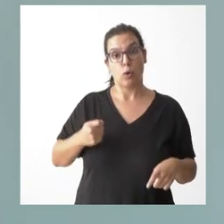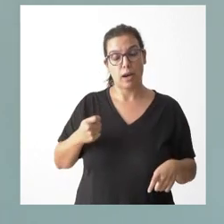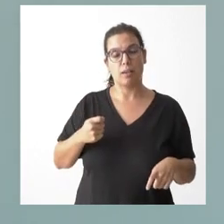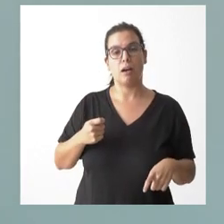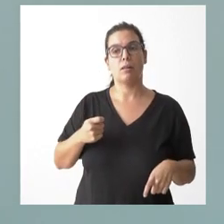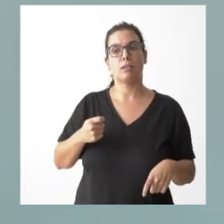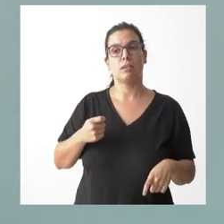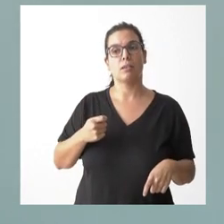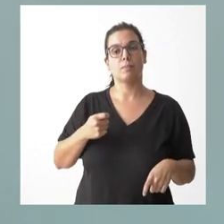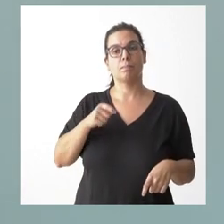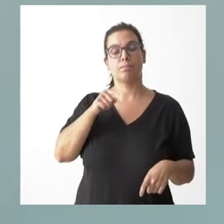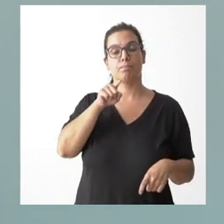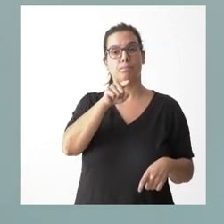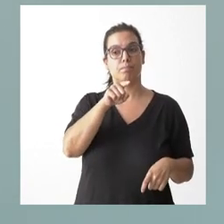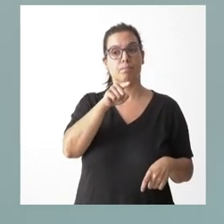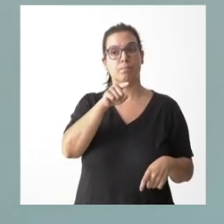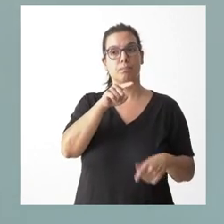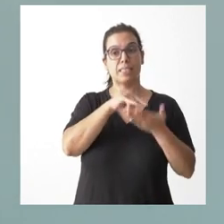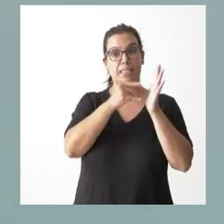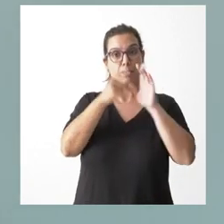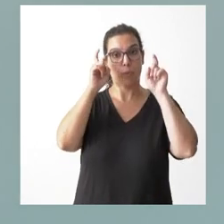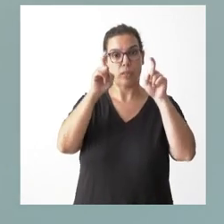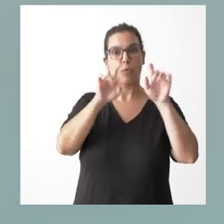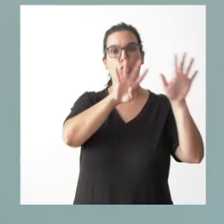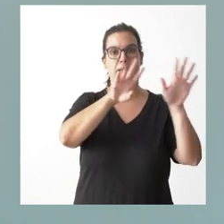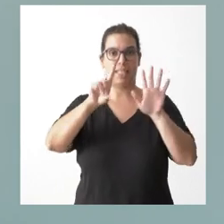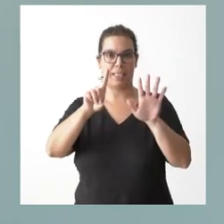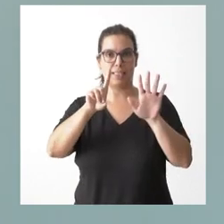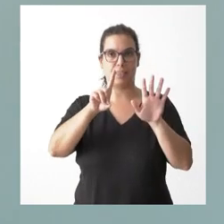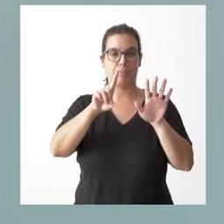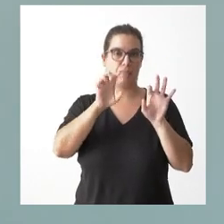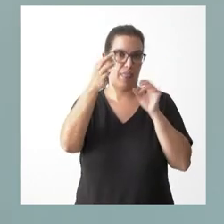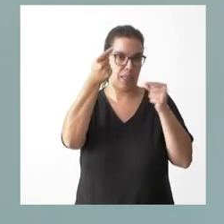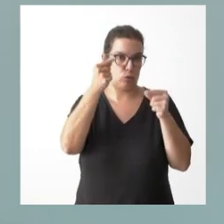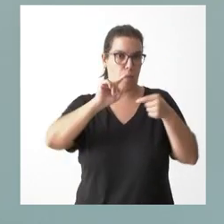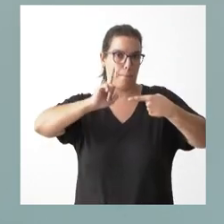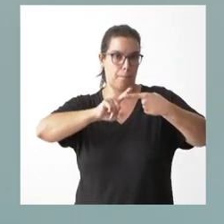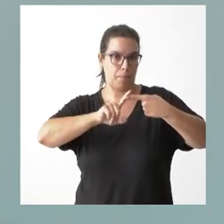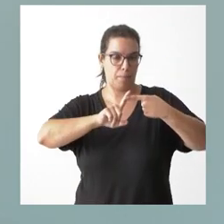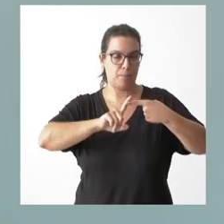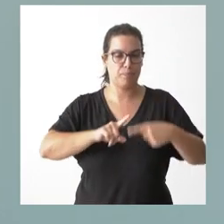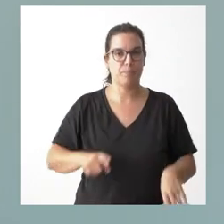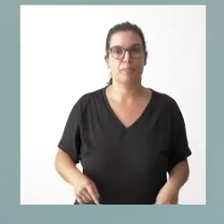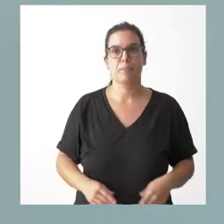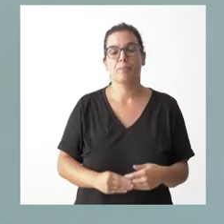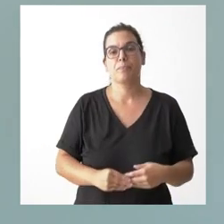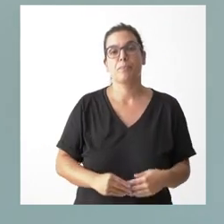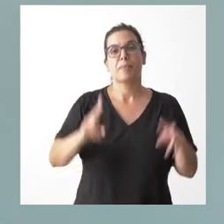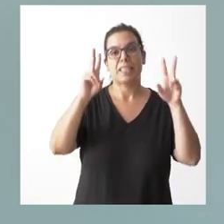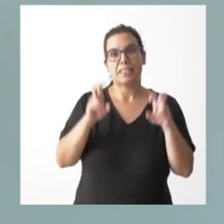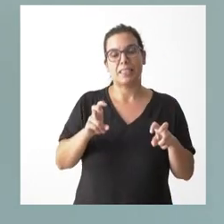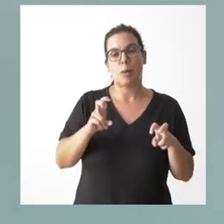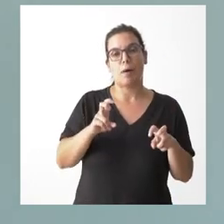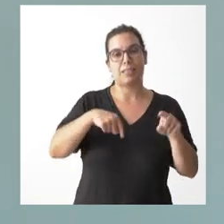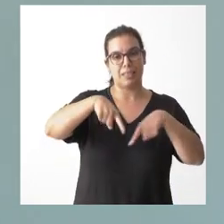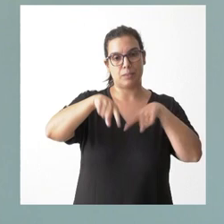Ucrania, en el sistema educativo, 96. Este es el dato que le puedo ofrecer. Y respecto a la otra